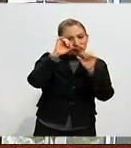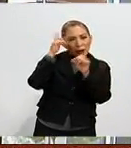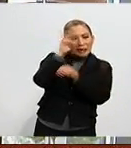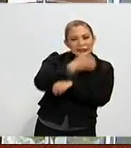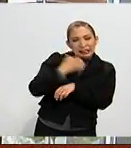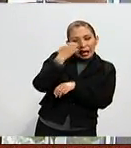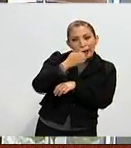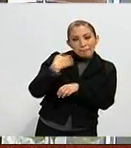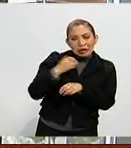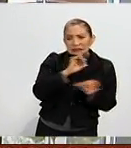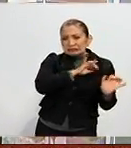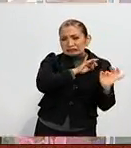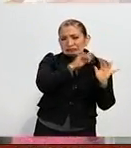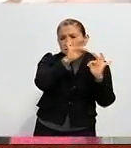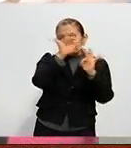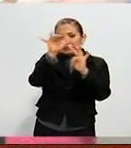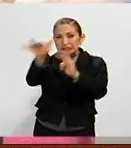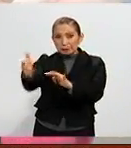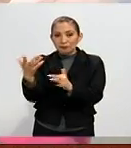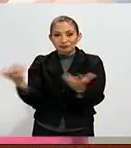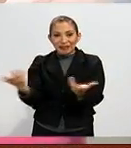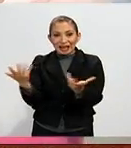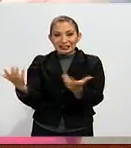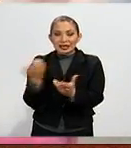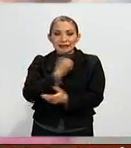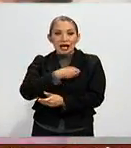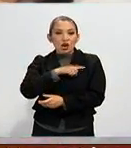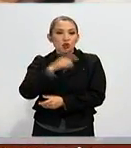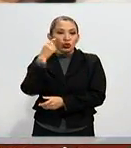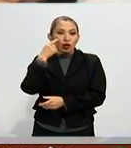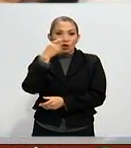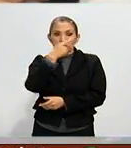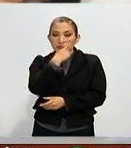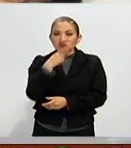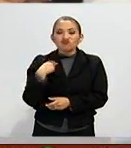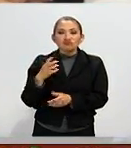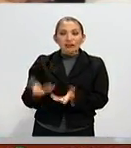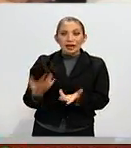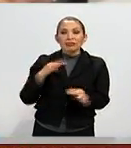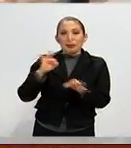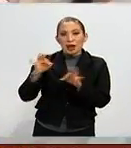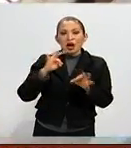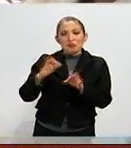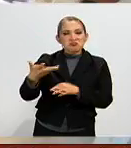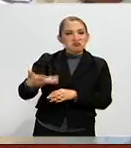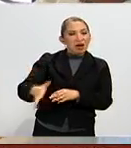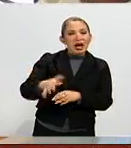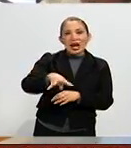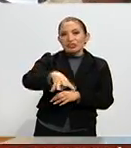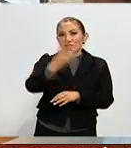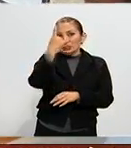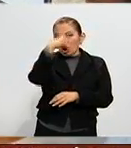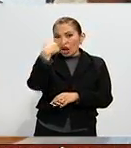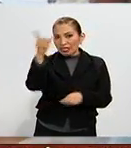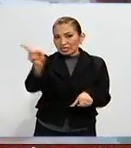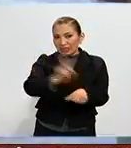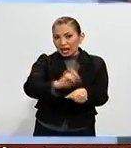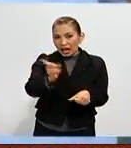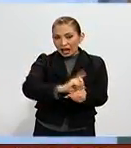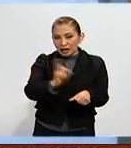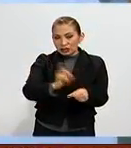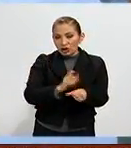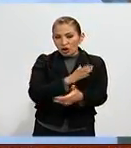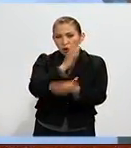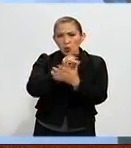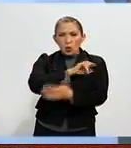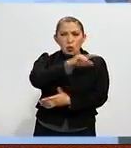hacemos maratónicas de salud visual. Estamos trabajando en promedio 14 horas diarias, vamos a estos